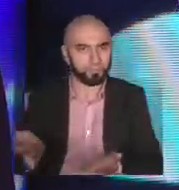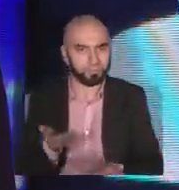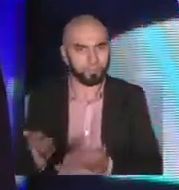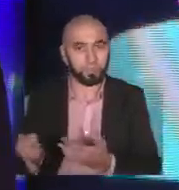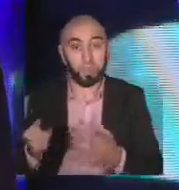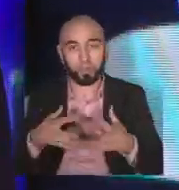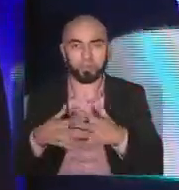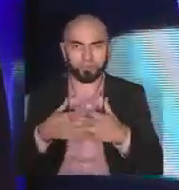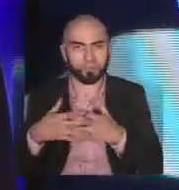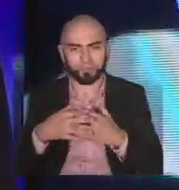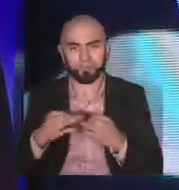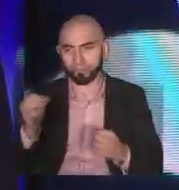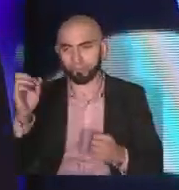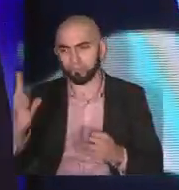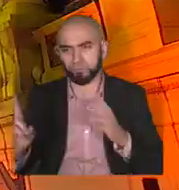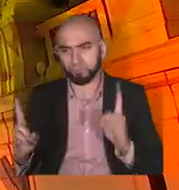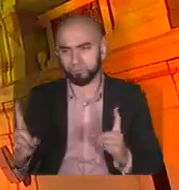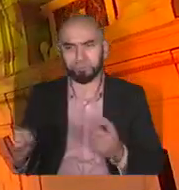interacciones